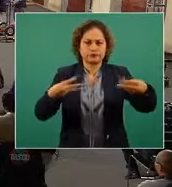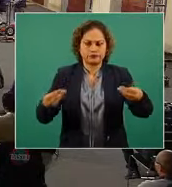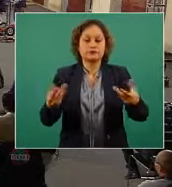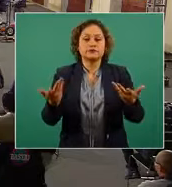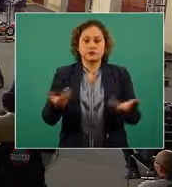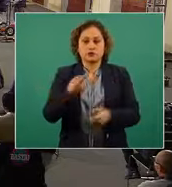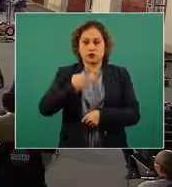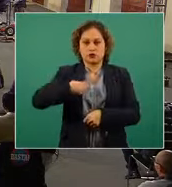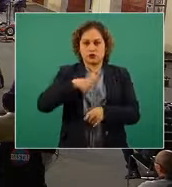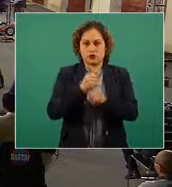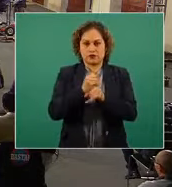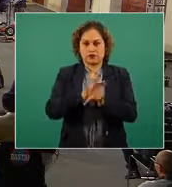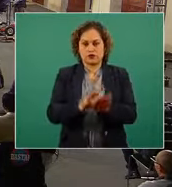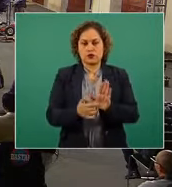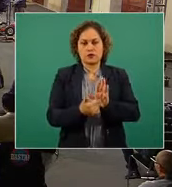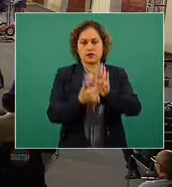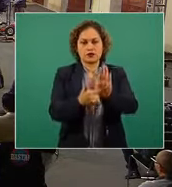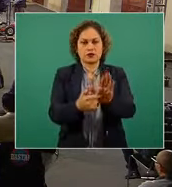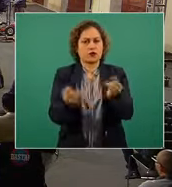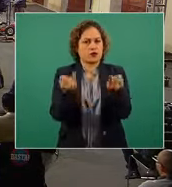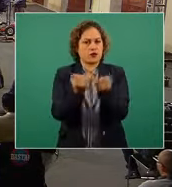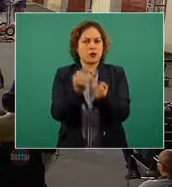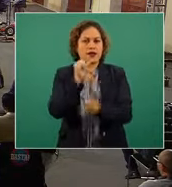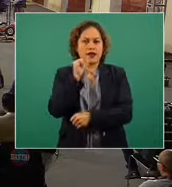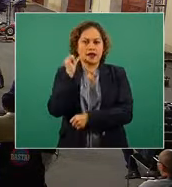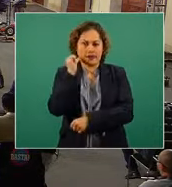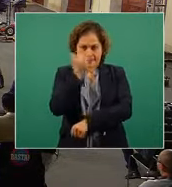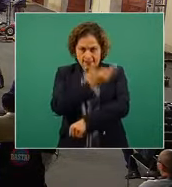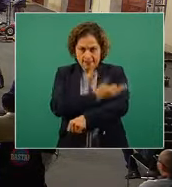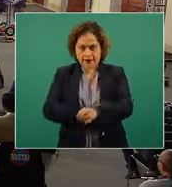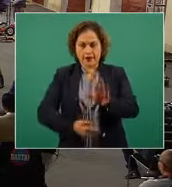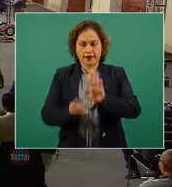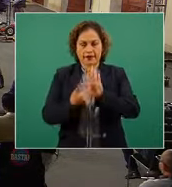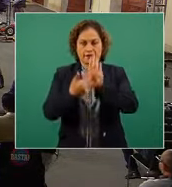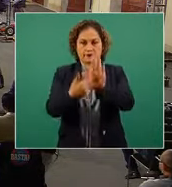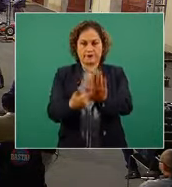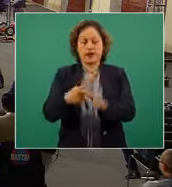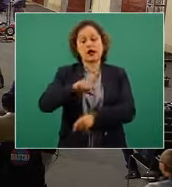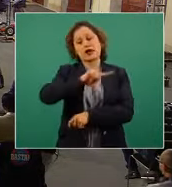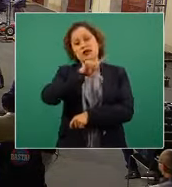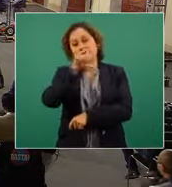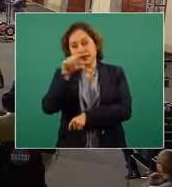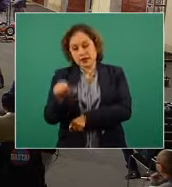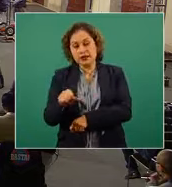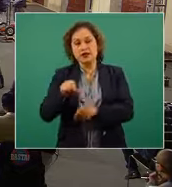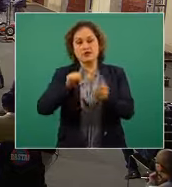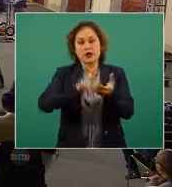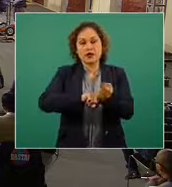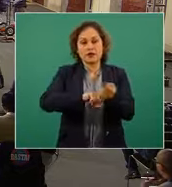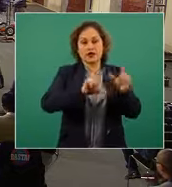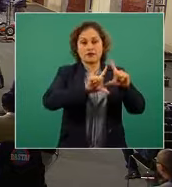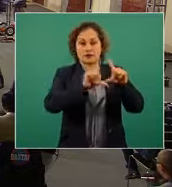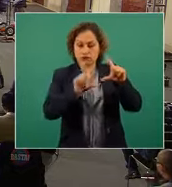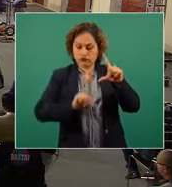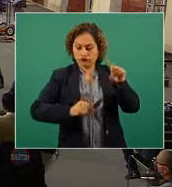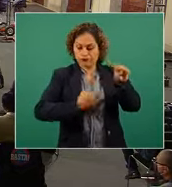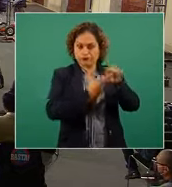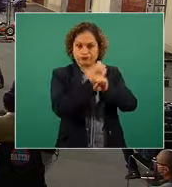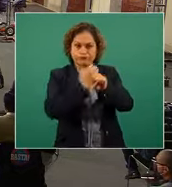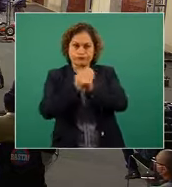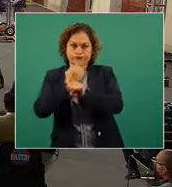que tenemos más reciente, que es el de ayer por la tarde, y enseguida un recorrido panorámico por las 32 entidades federativas.